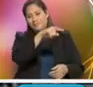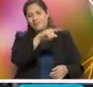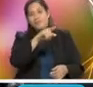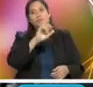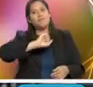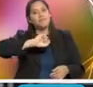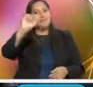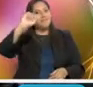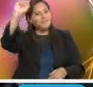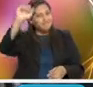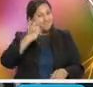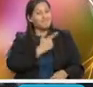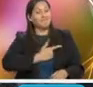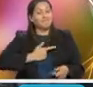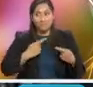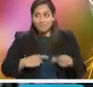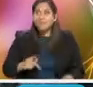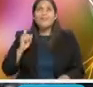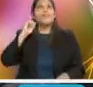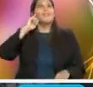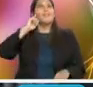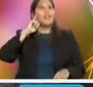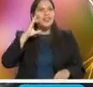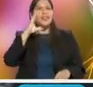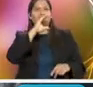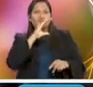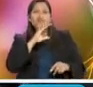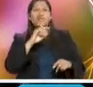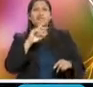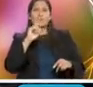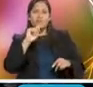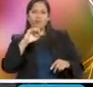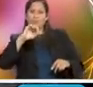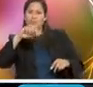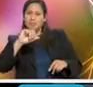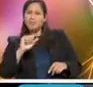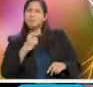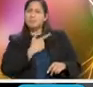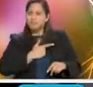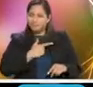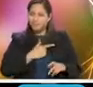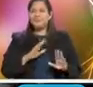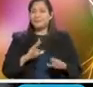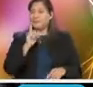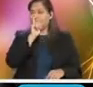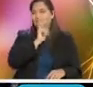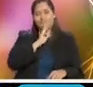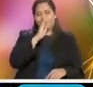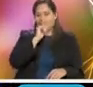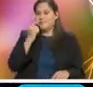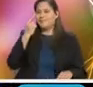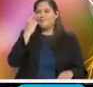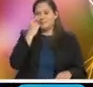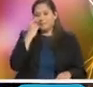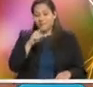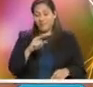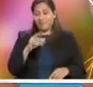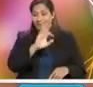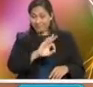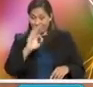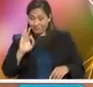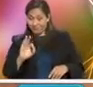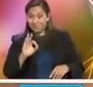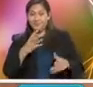boom para todo el mundo los conoció a través de La Negra Tomasa. Oye, no me dejarán mentir, pero a raíz de esta época, de